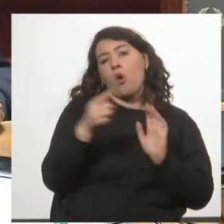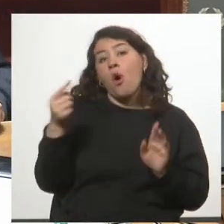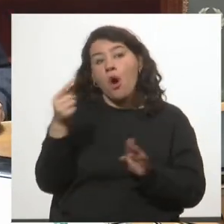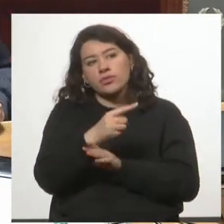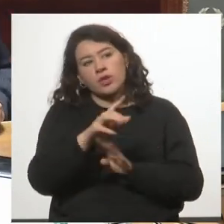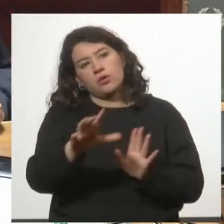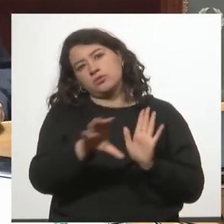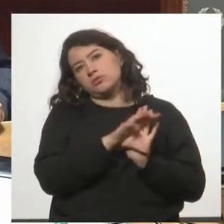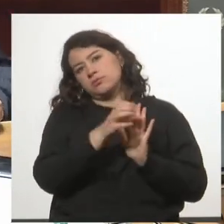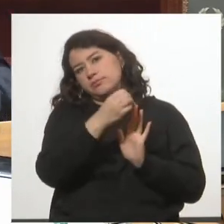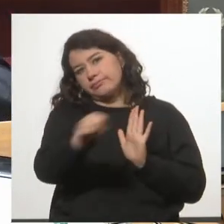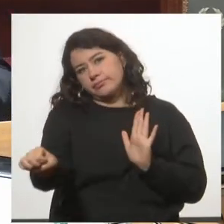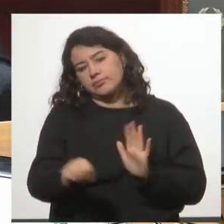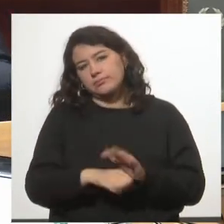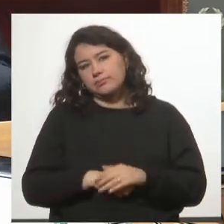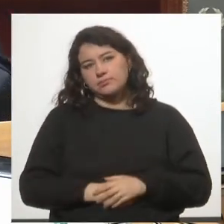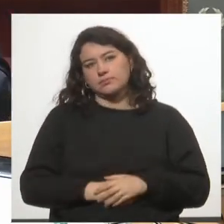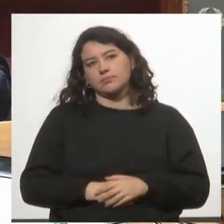constitución